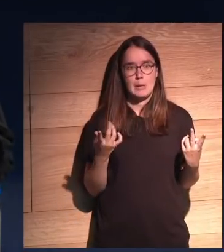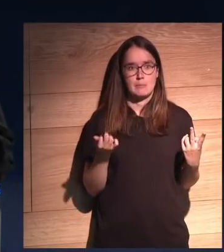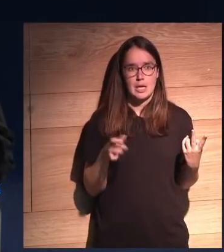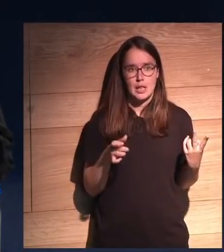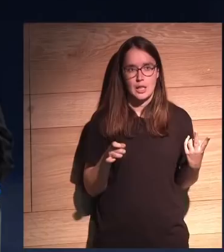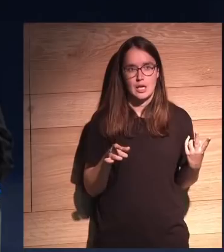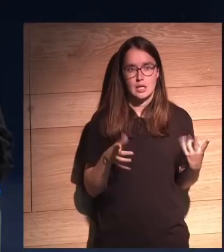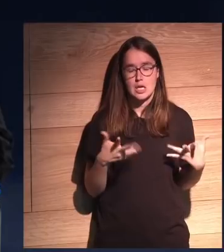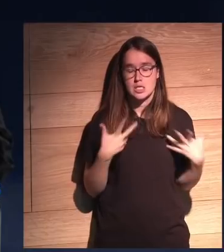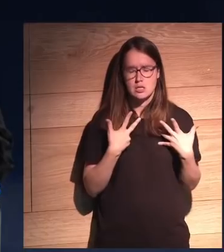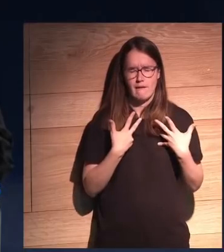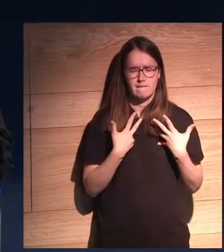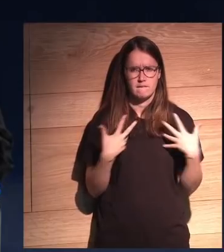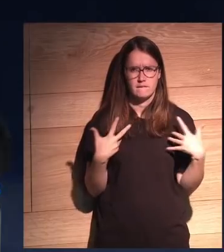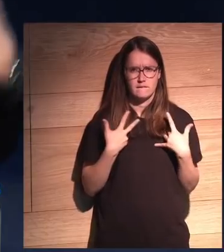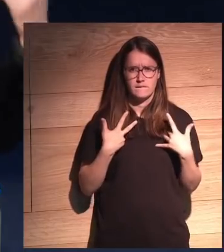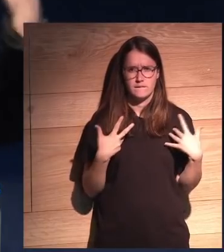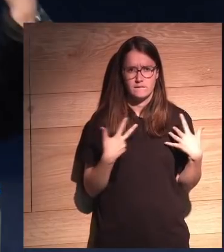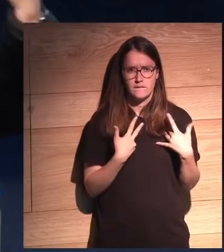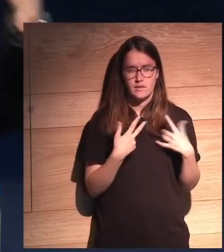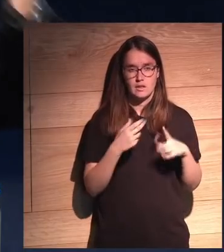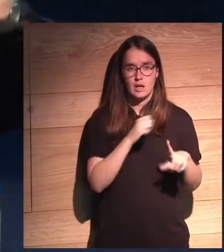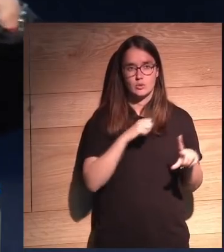esto la hacía sufrir, y se